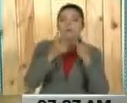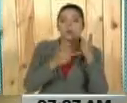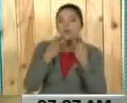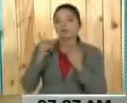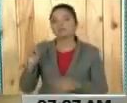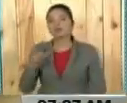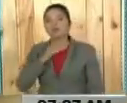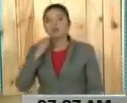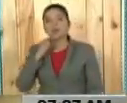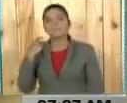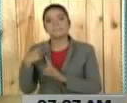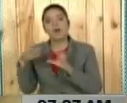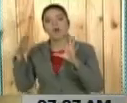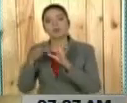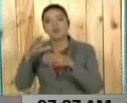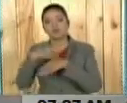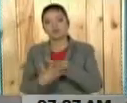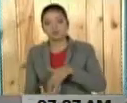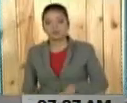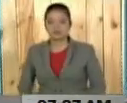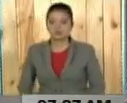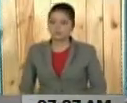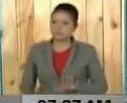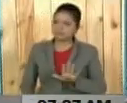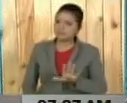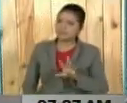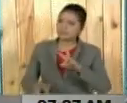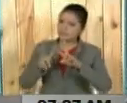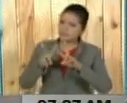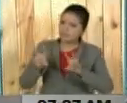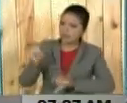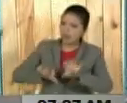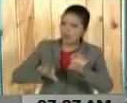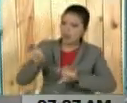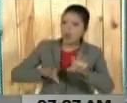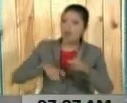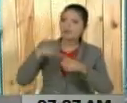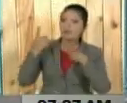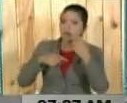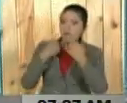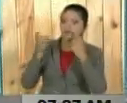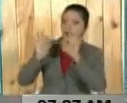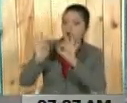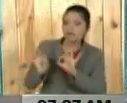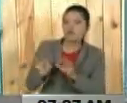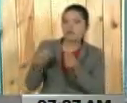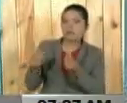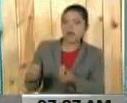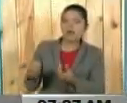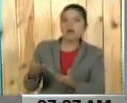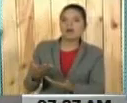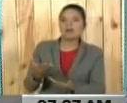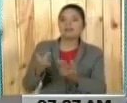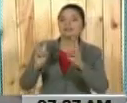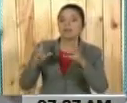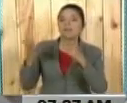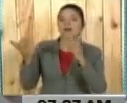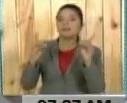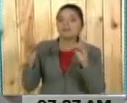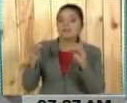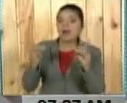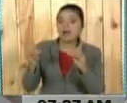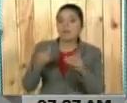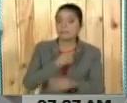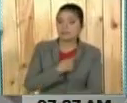lado de UNASUR. Si usted tuviera que evaluar el discurso y la forma como ha venido manejando el tema del diálogo